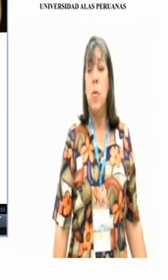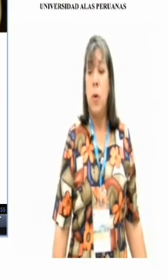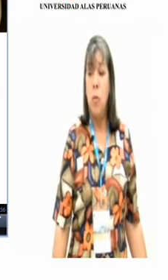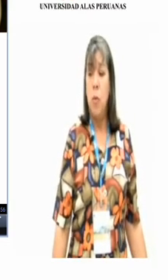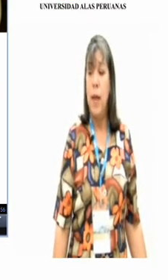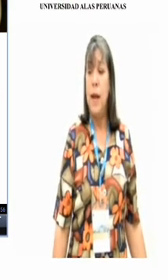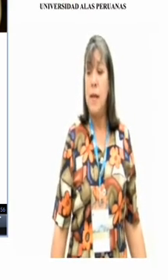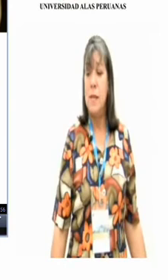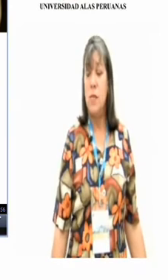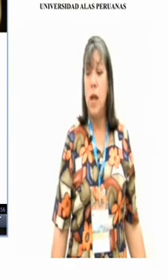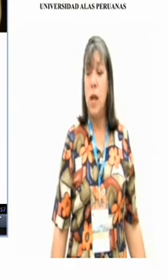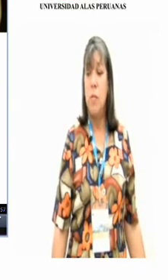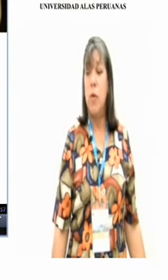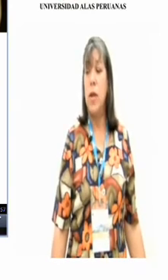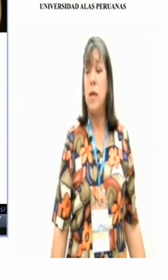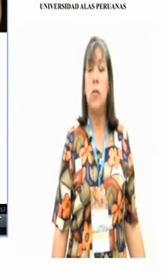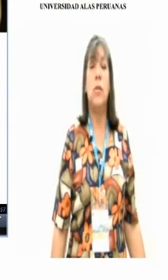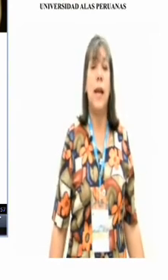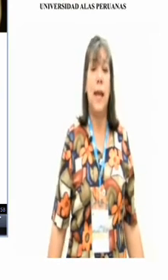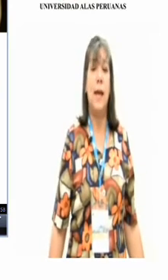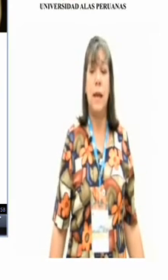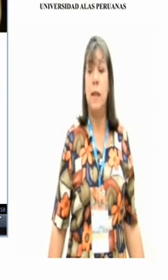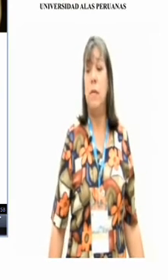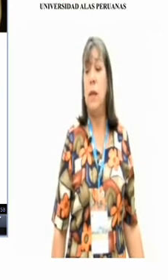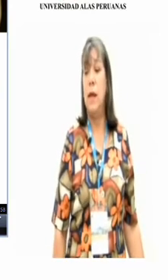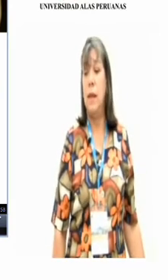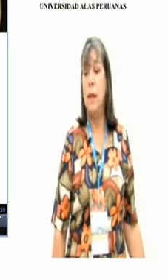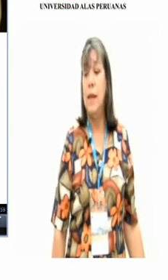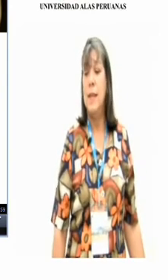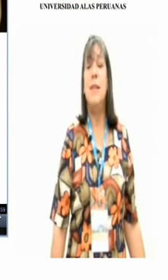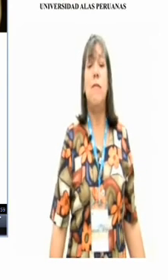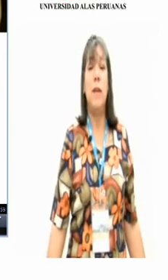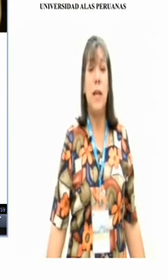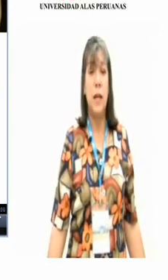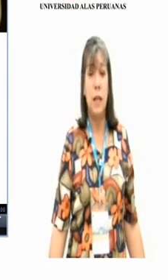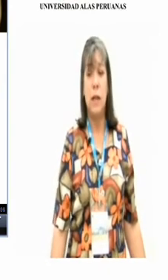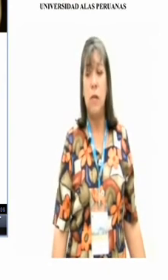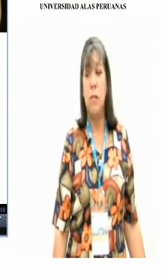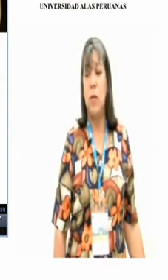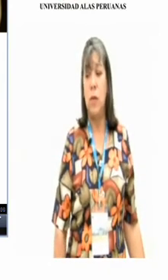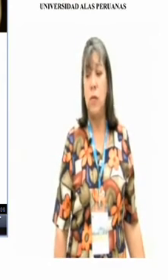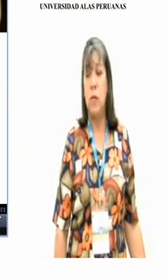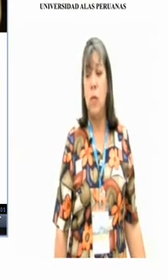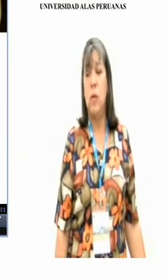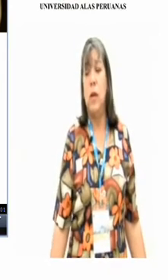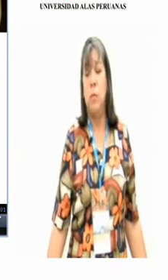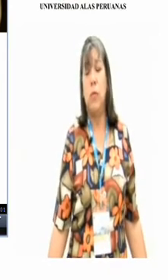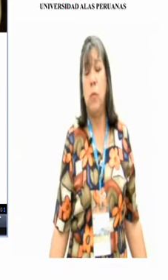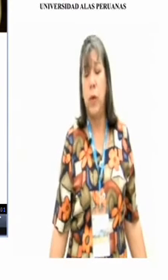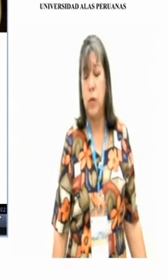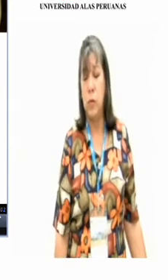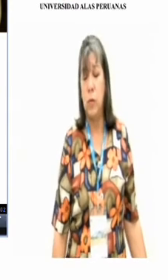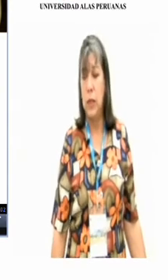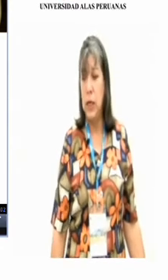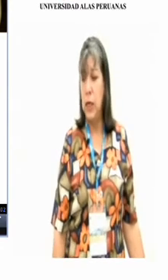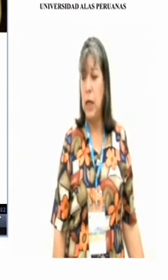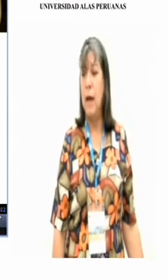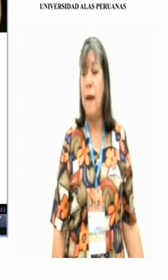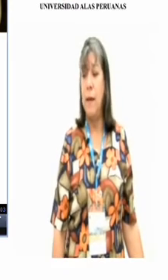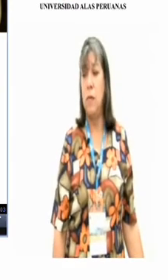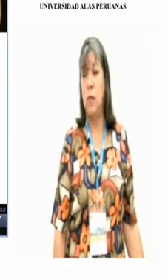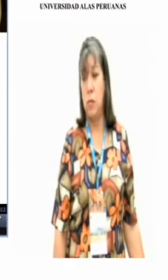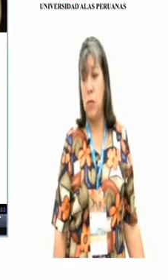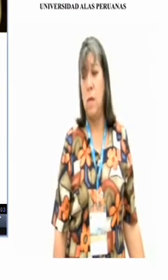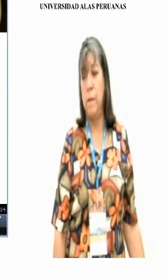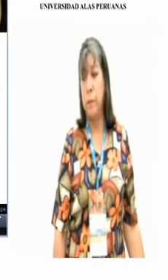aprendizaje, promover asesorías en proyectos, tareas y actividades, definir criterios de valoración, y por supuesto